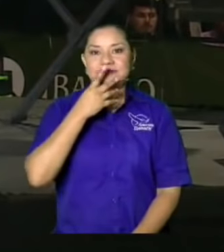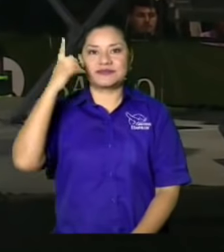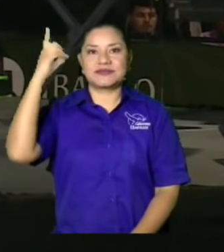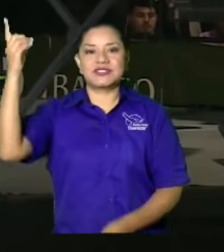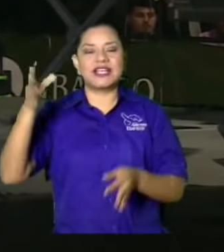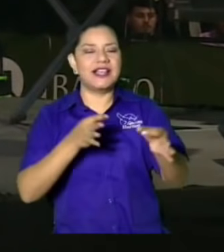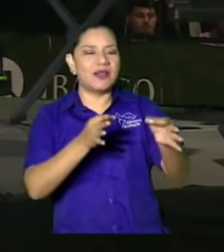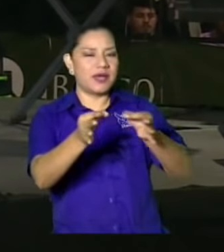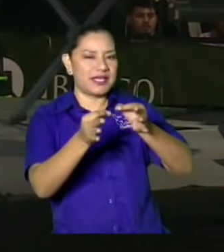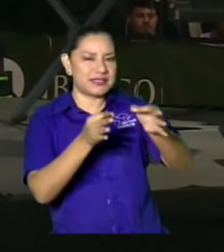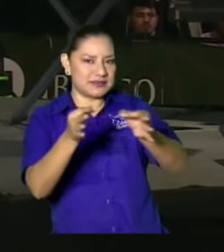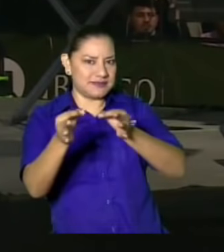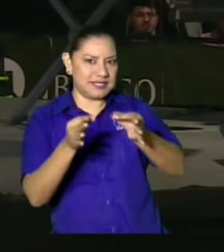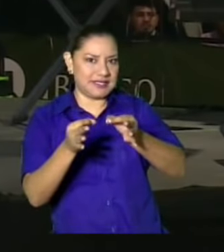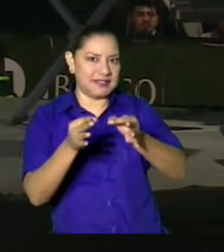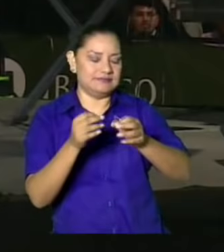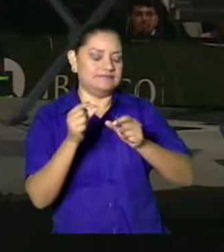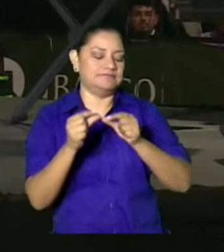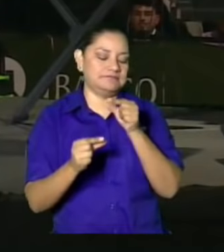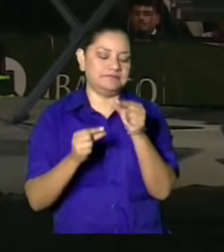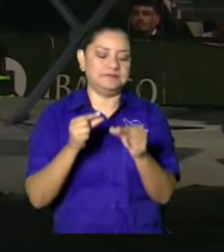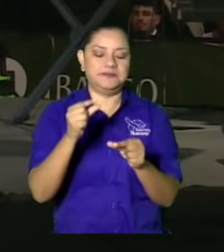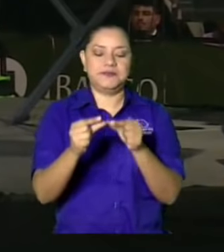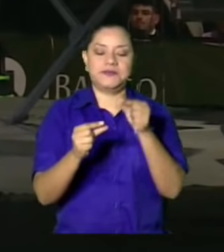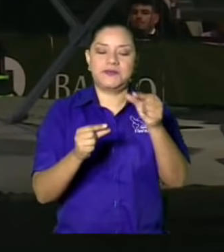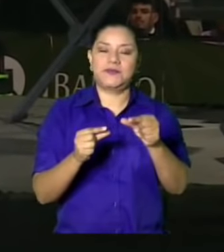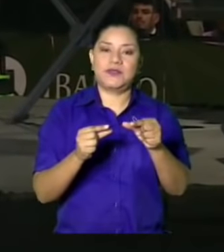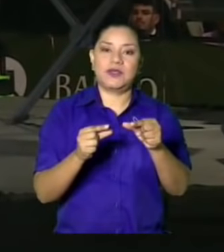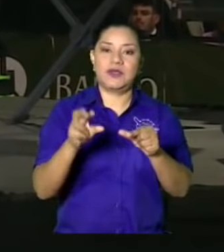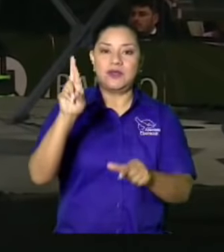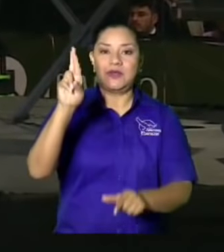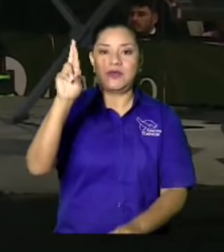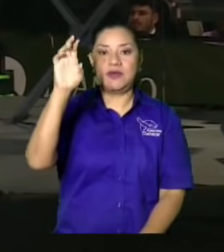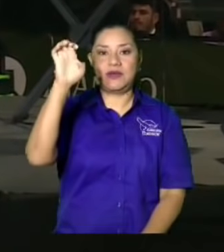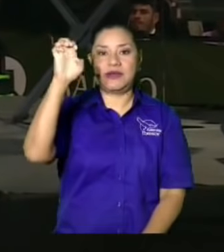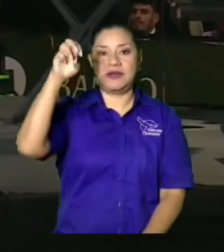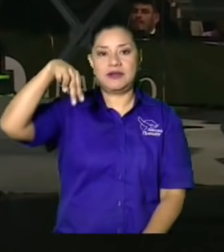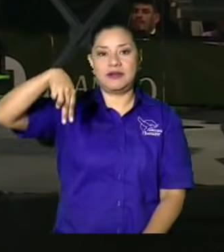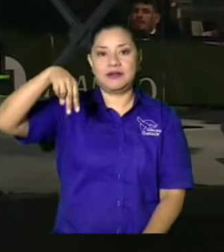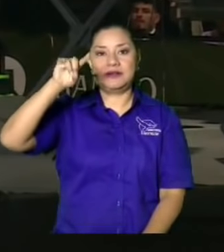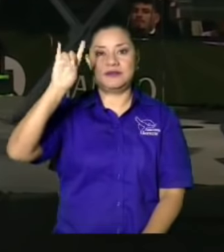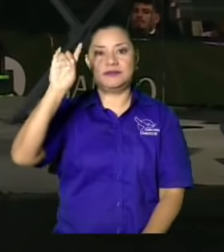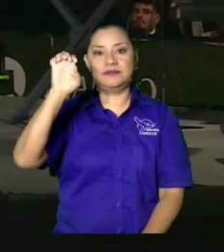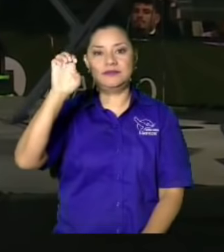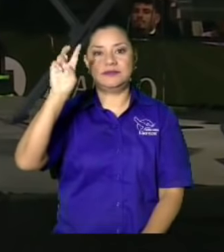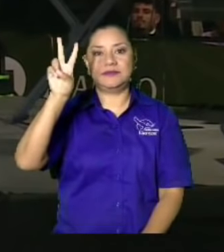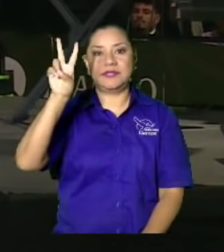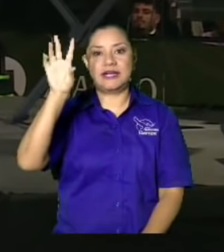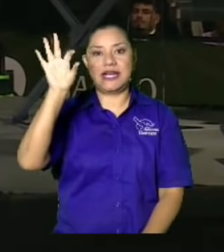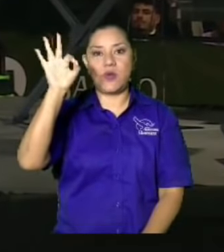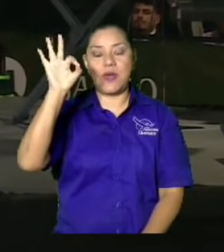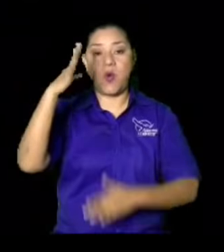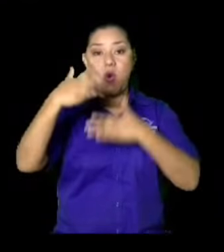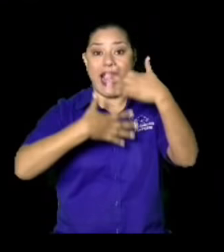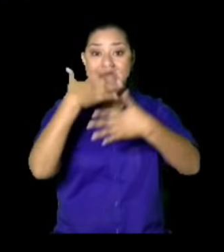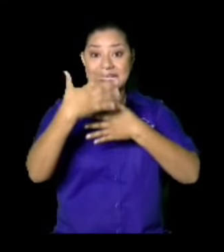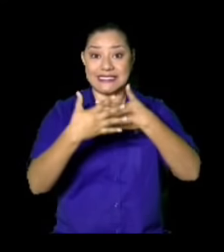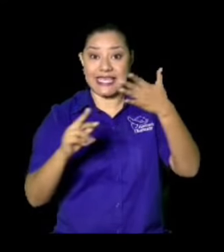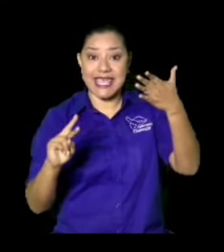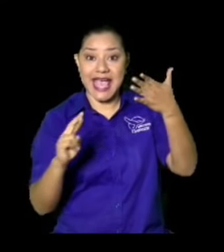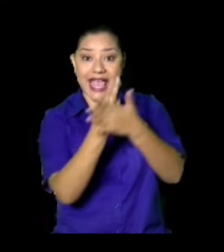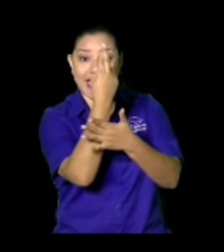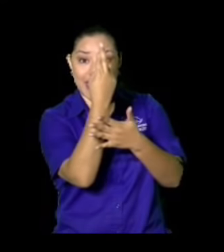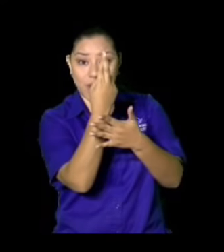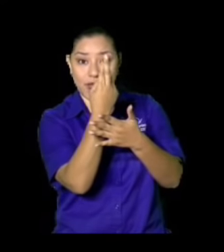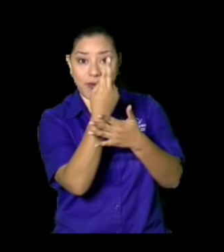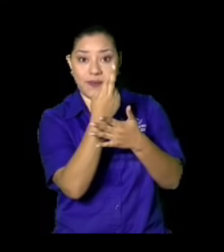hablemos un poquito, hermano amado, del renuevo. Bueno, aquí le puse yo el renuevo, pero quiero iniciar, hermano amado,